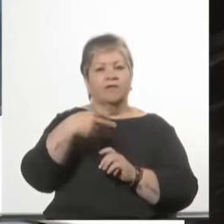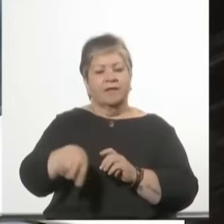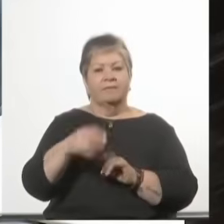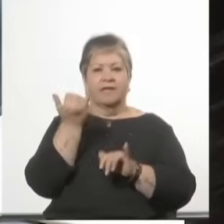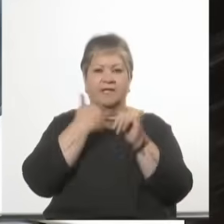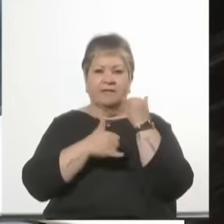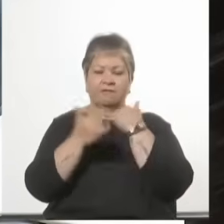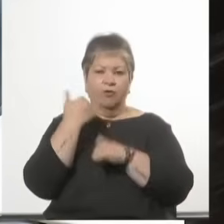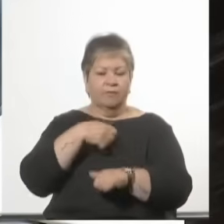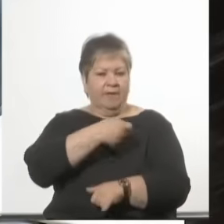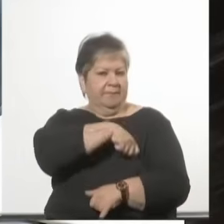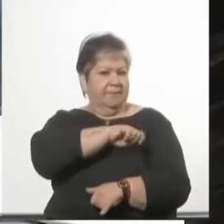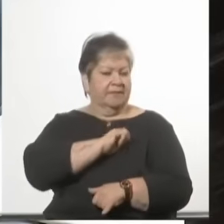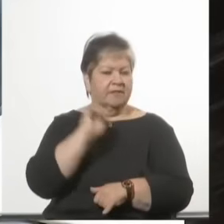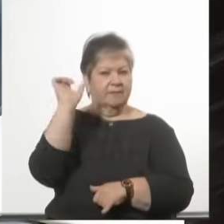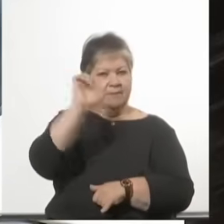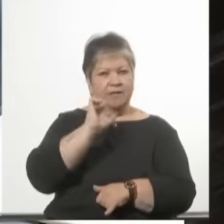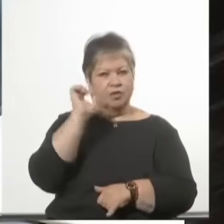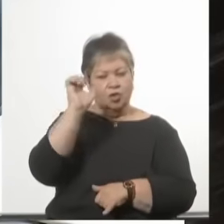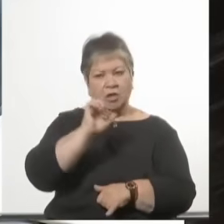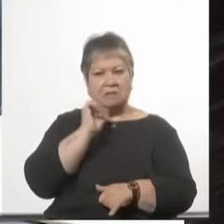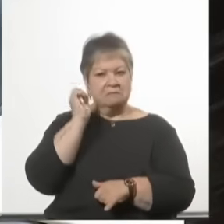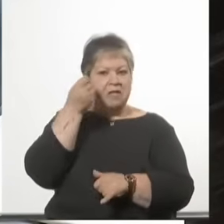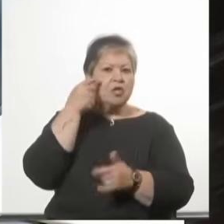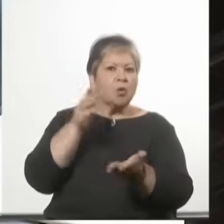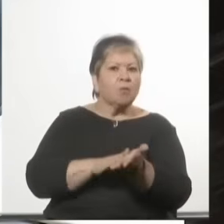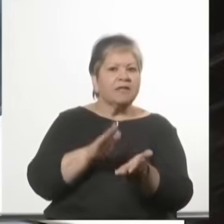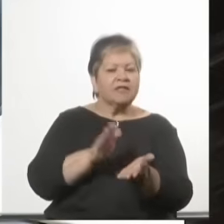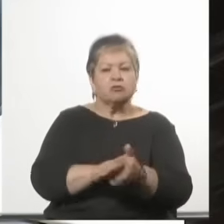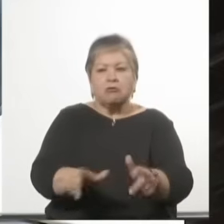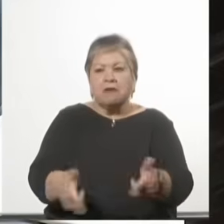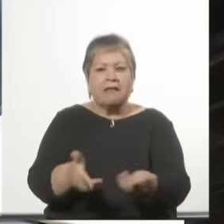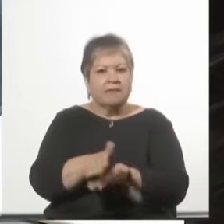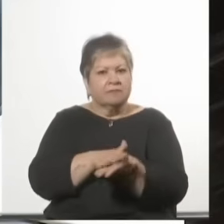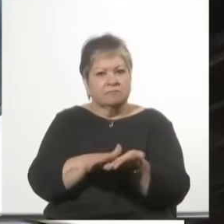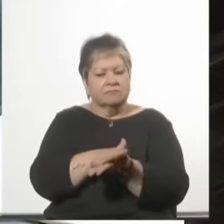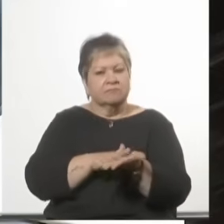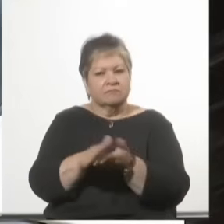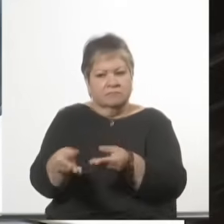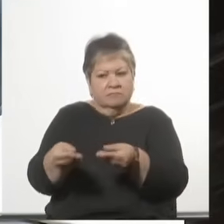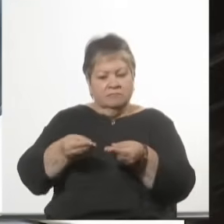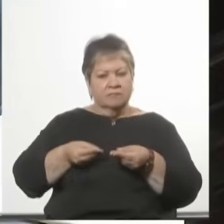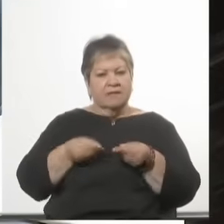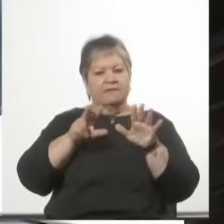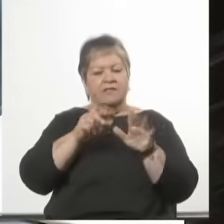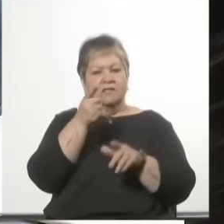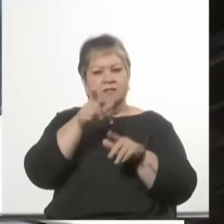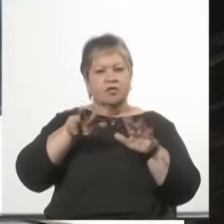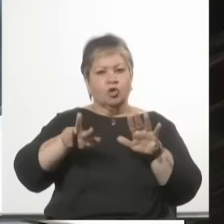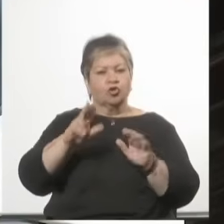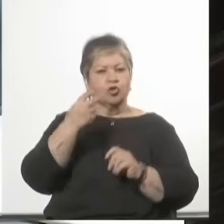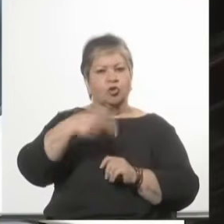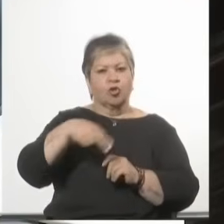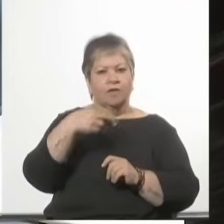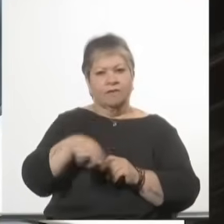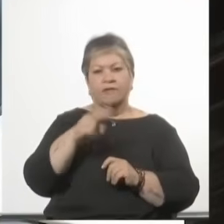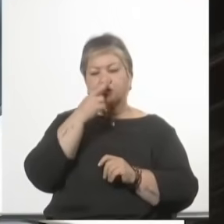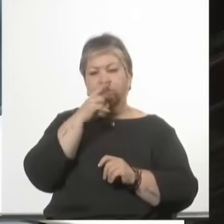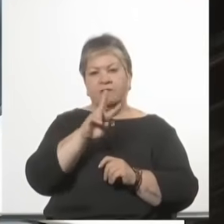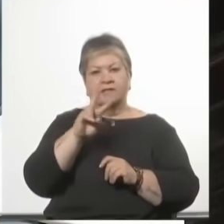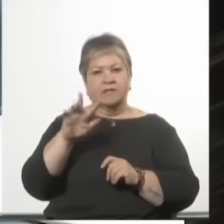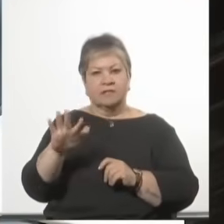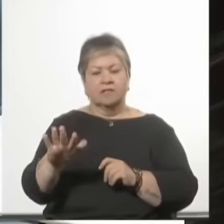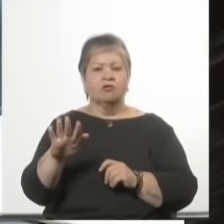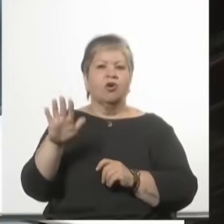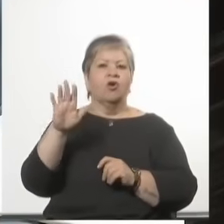sin aportar documentación que respalde sus afirmaciones, que el día 18 de noviembre de 2025 recibió